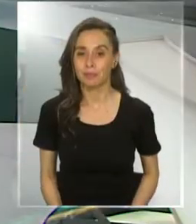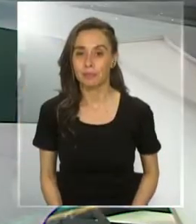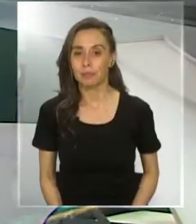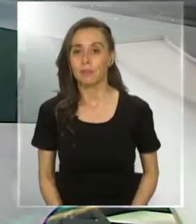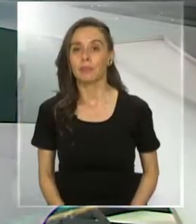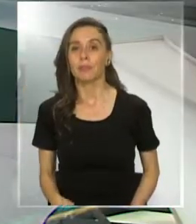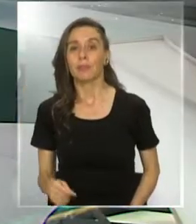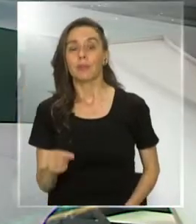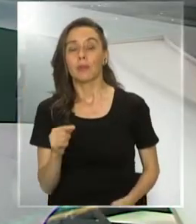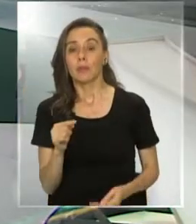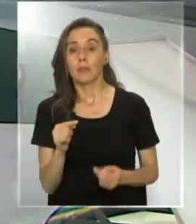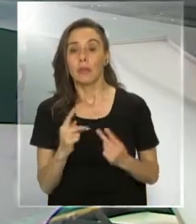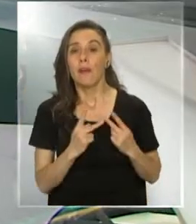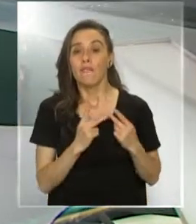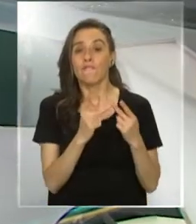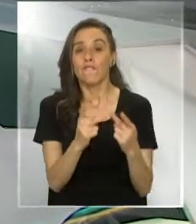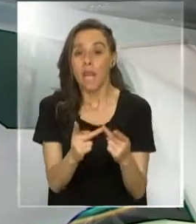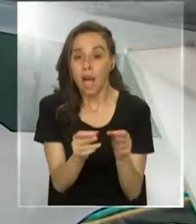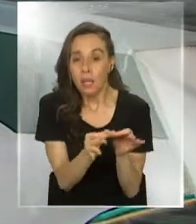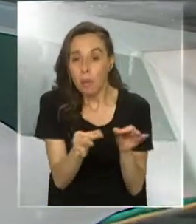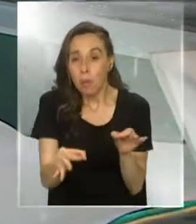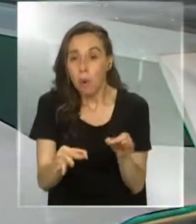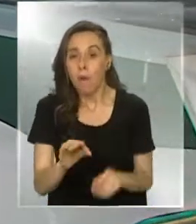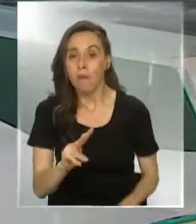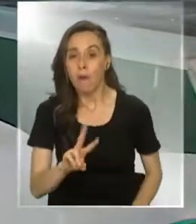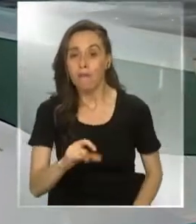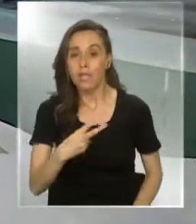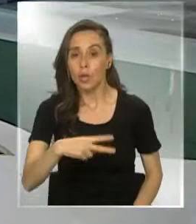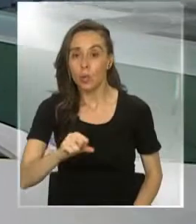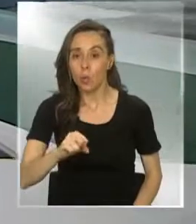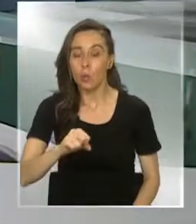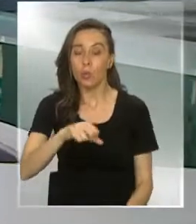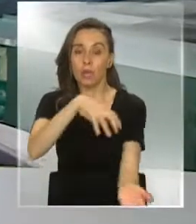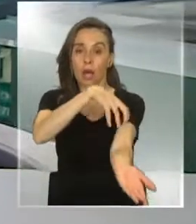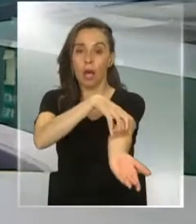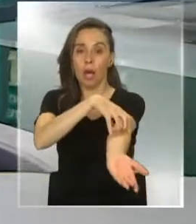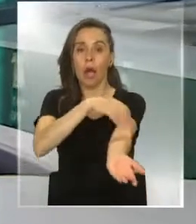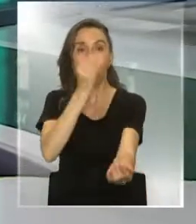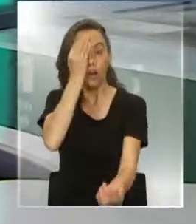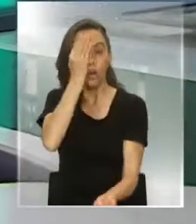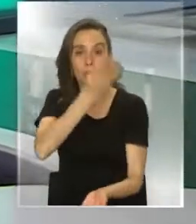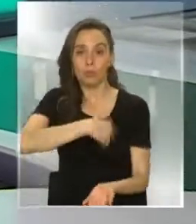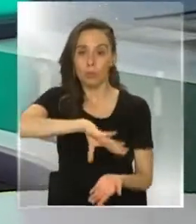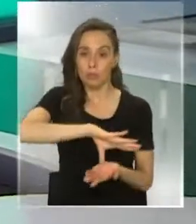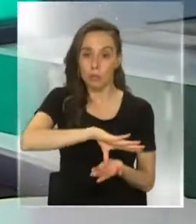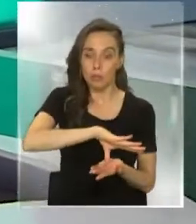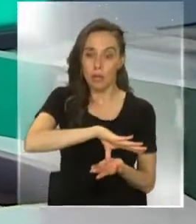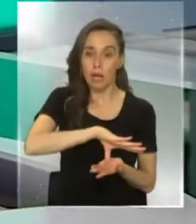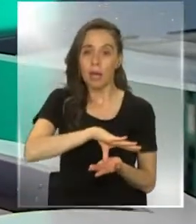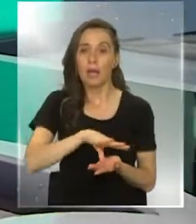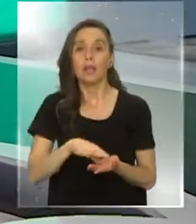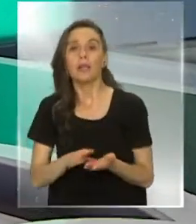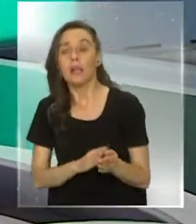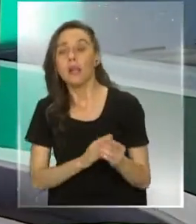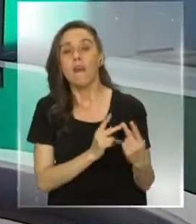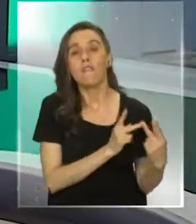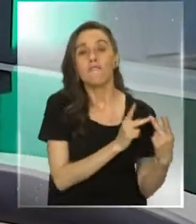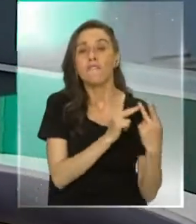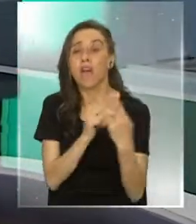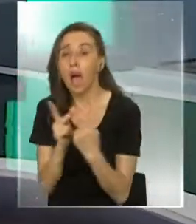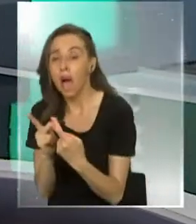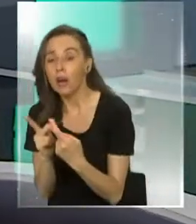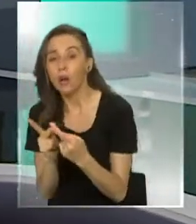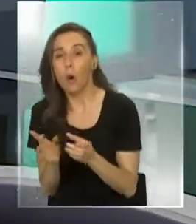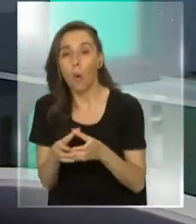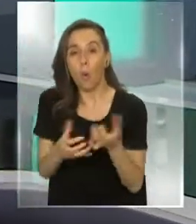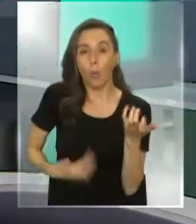Bastó con un viaje a la localidad de Vicuña, en la región de Coquimbo, en nuestro país, para inspirar a los Jaivas y crear una obra